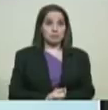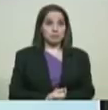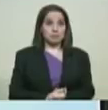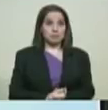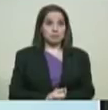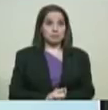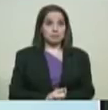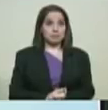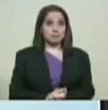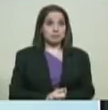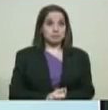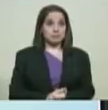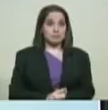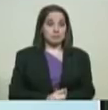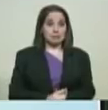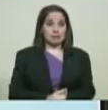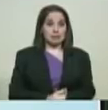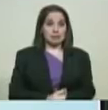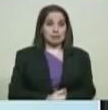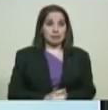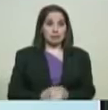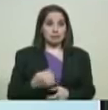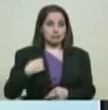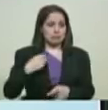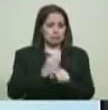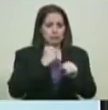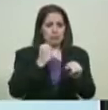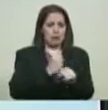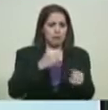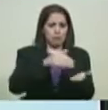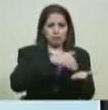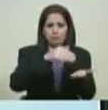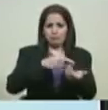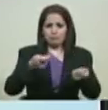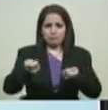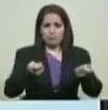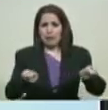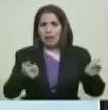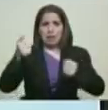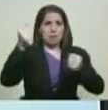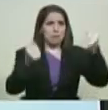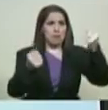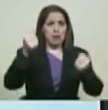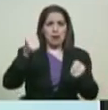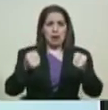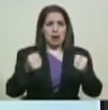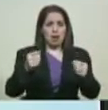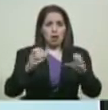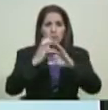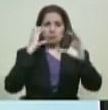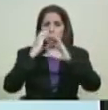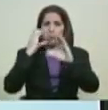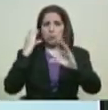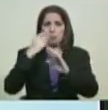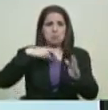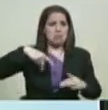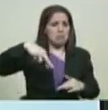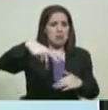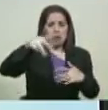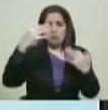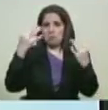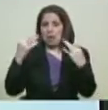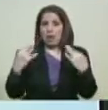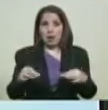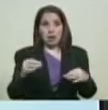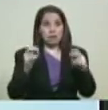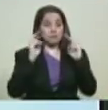¿verdad? A mí me parece increíble porque yo vengo de ser un humilde obrero, de manejar autobús, de andar por las calles. Me parece